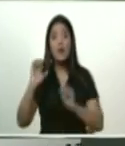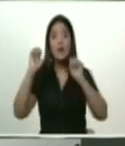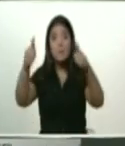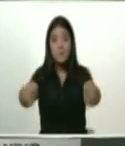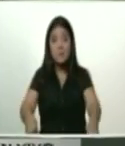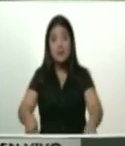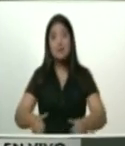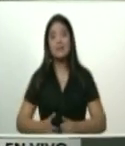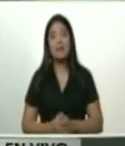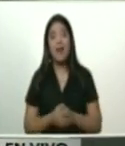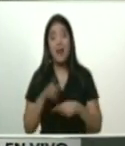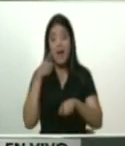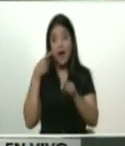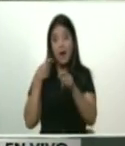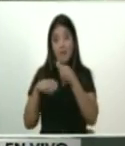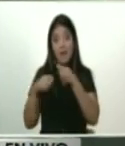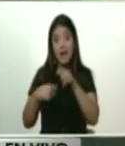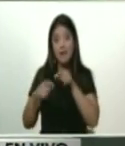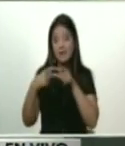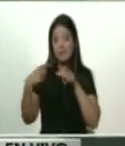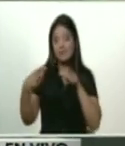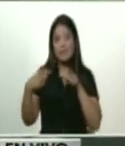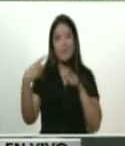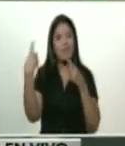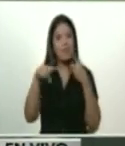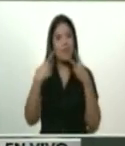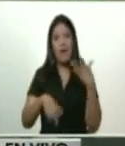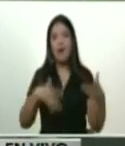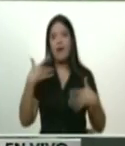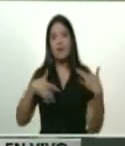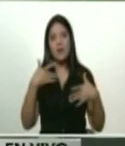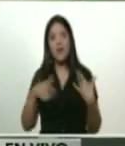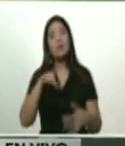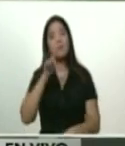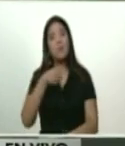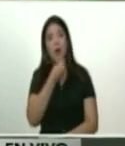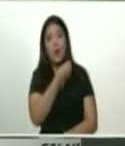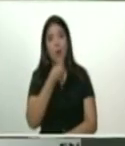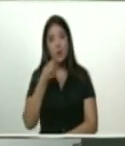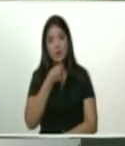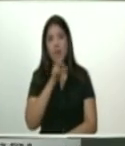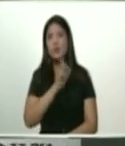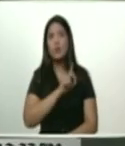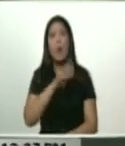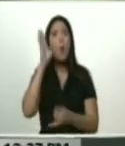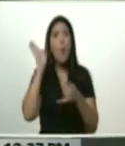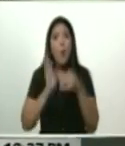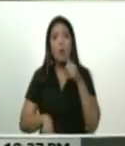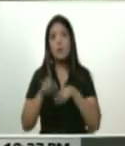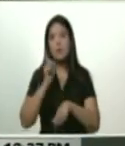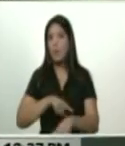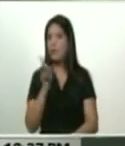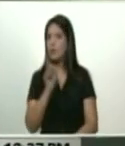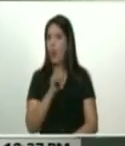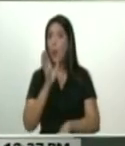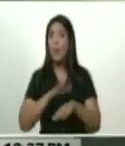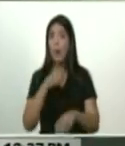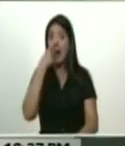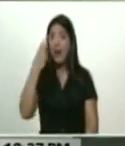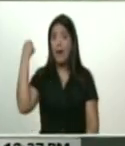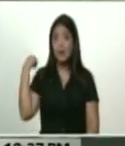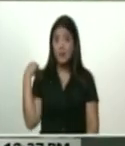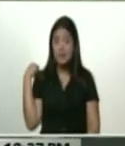arranca la preventa de las actividades y de los conciertos. No lo deje para última hora, porque el año pasado se